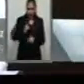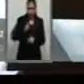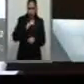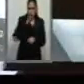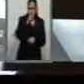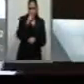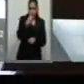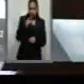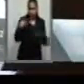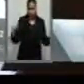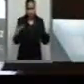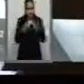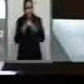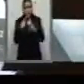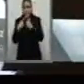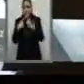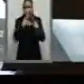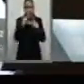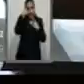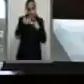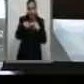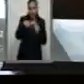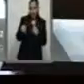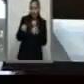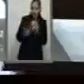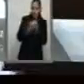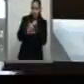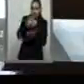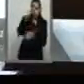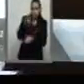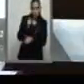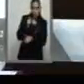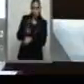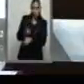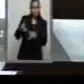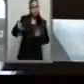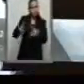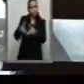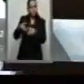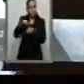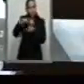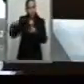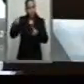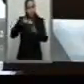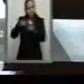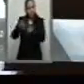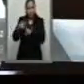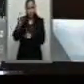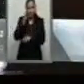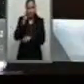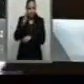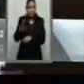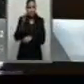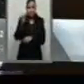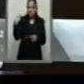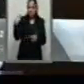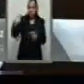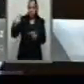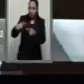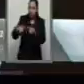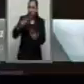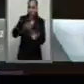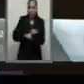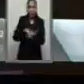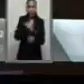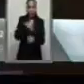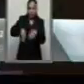se otorga autonomía o no a la Ciudad de México, solo deja ver el enorme estancamiento jurídico y legislativo que hemos tenido en la historia del